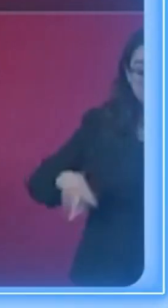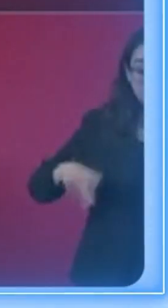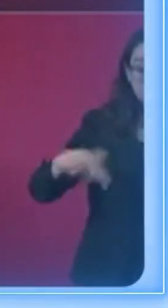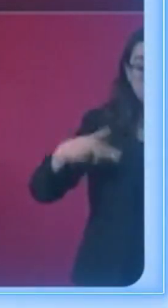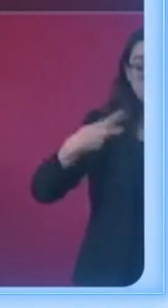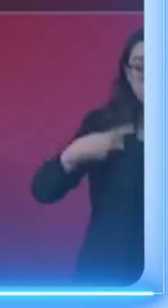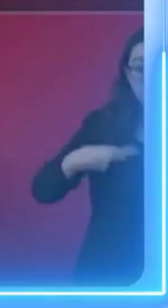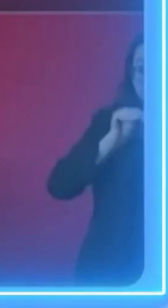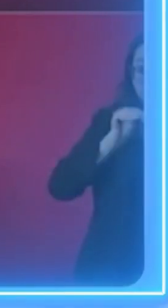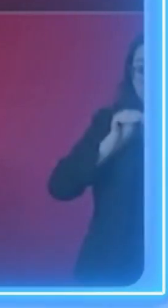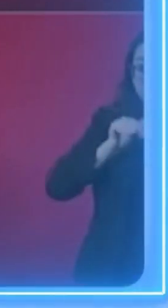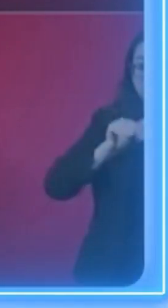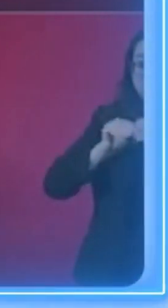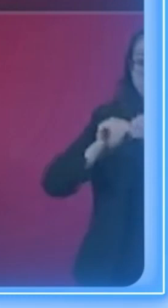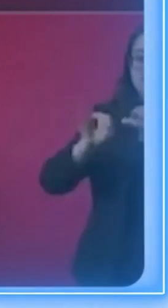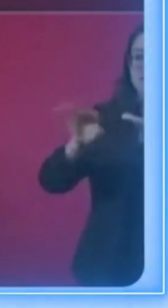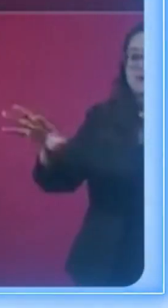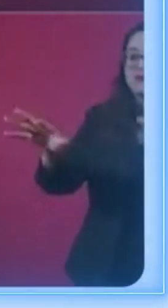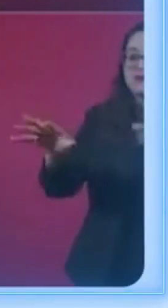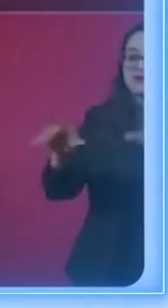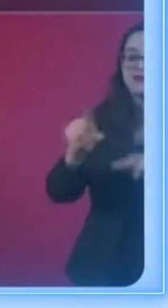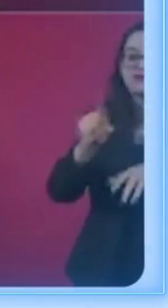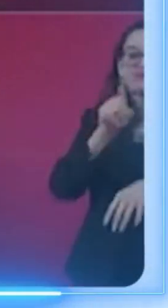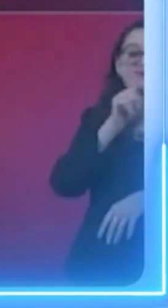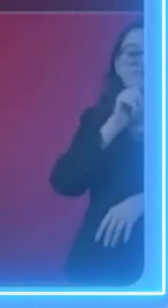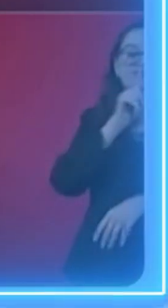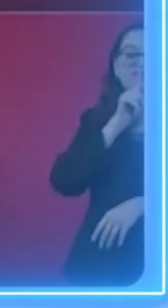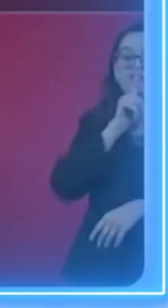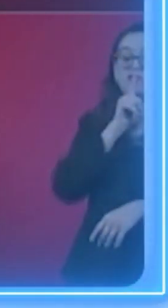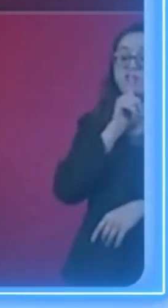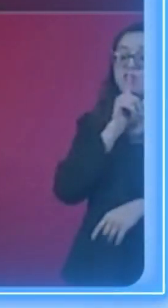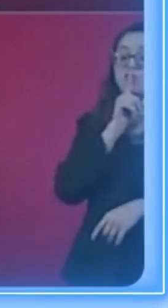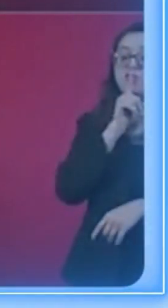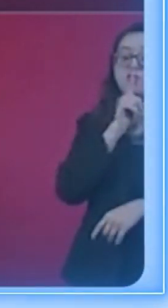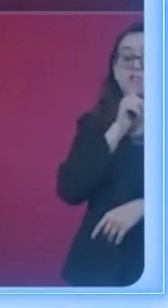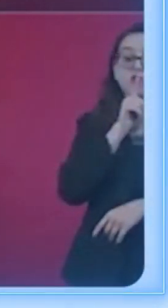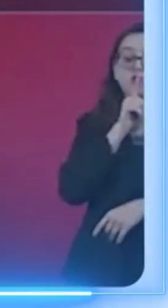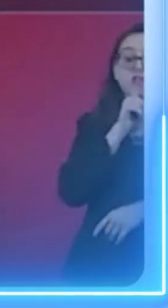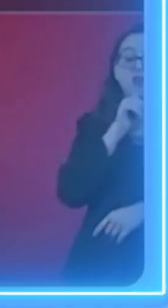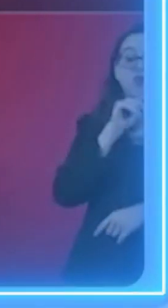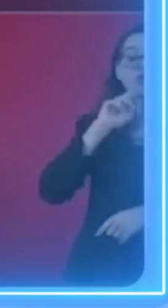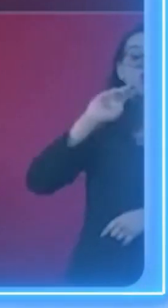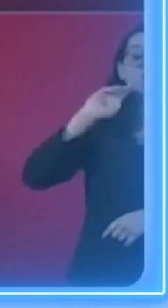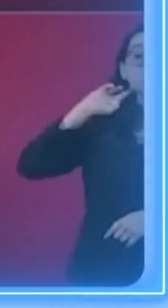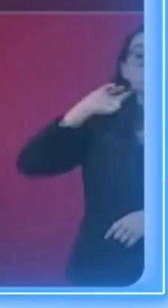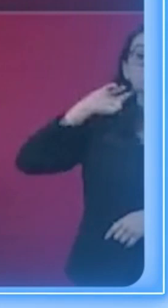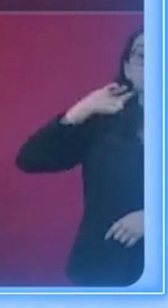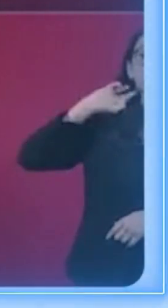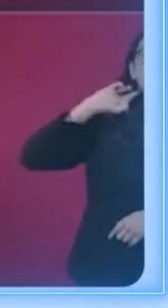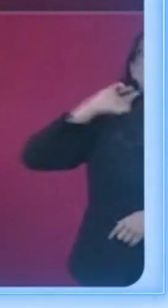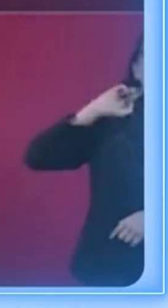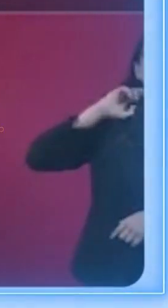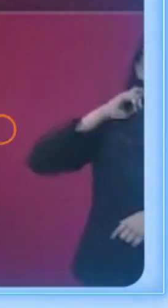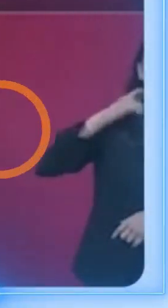los Bots Eso suena a un reality show de televisión se imaginan a los Bots entiendo por ser el mejor influencer en las redes